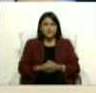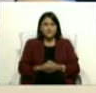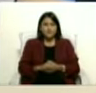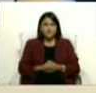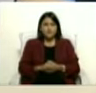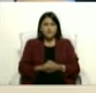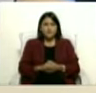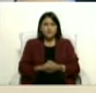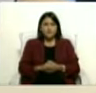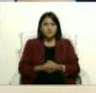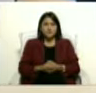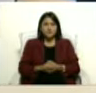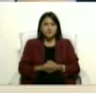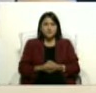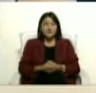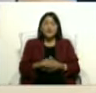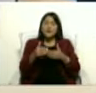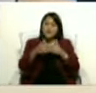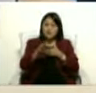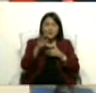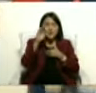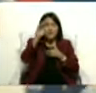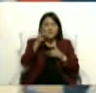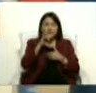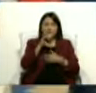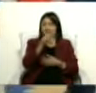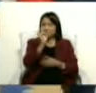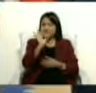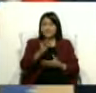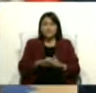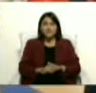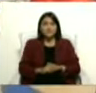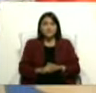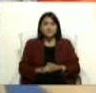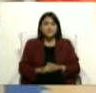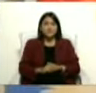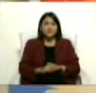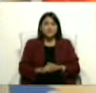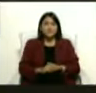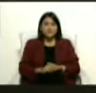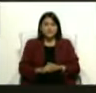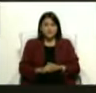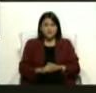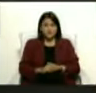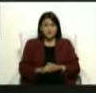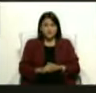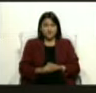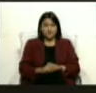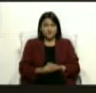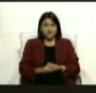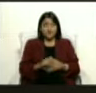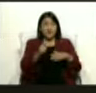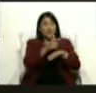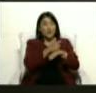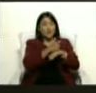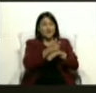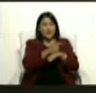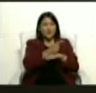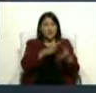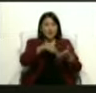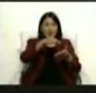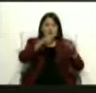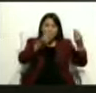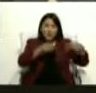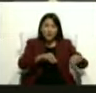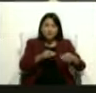dar muy buenas noticias para todo el estado de Carabobo. Como paso final de su visita por Shanghái, el gobernador Rafael Lacaba firmó el